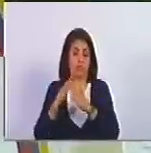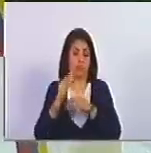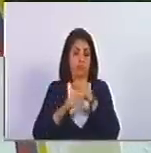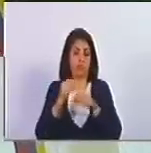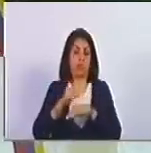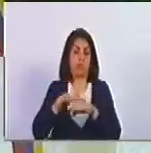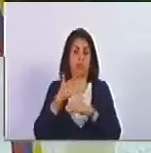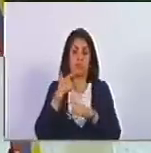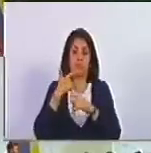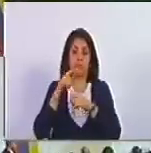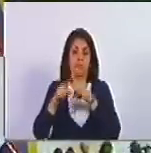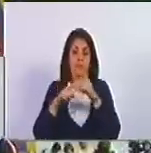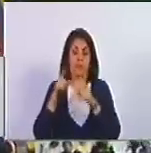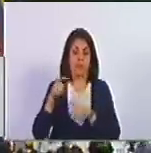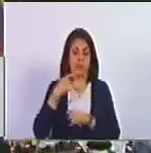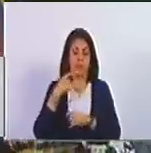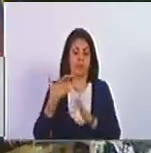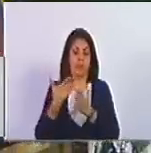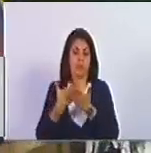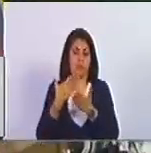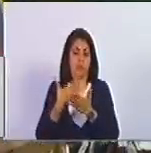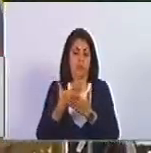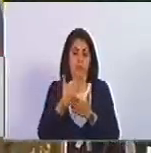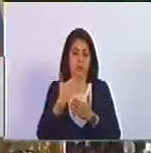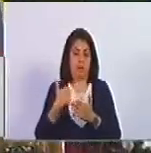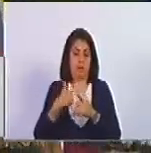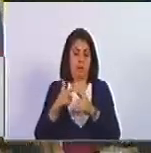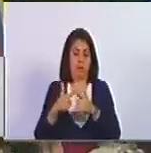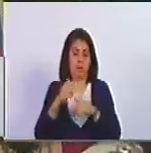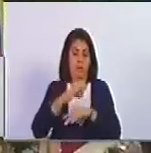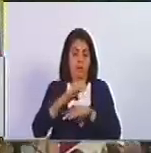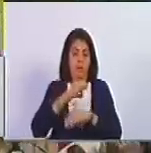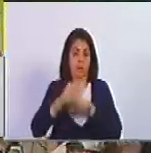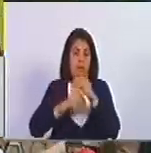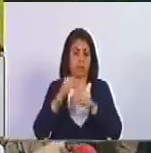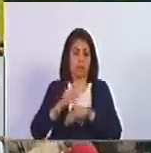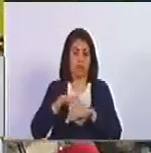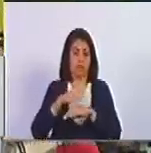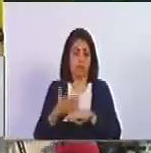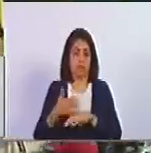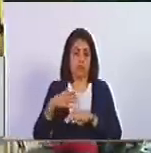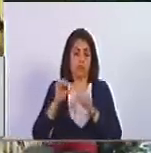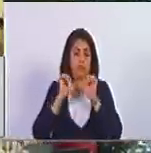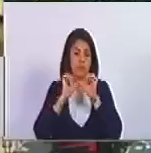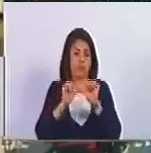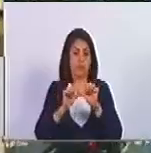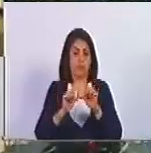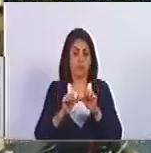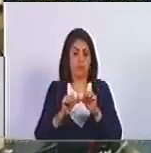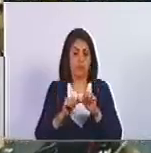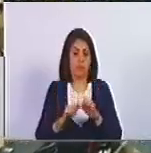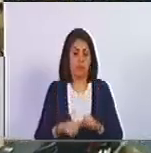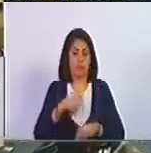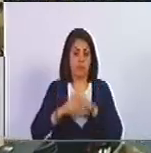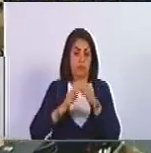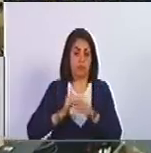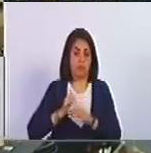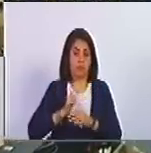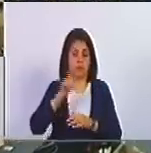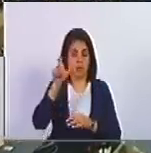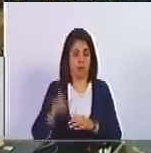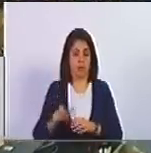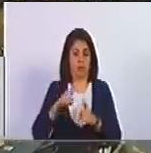social, siempre que la actividad se ejecute en el municipio en el cual tenga su establecimiento permanente el